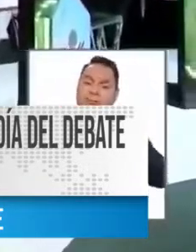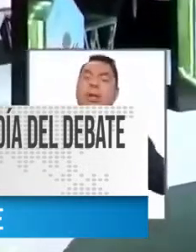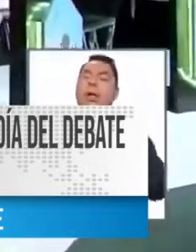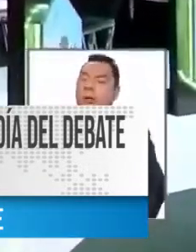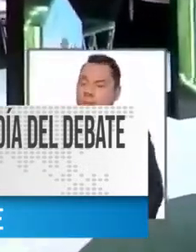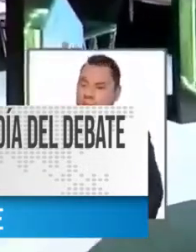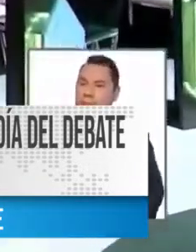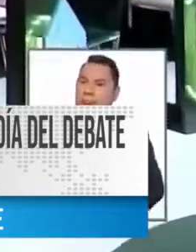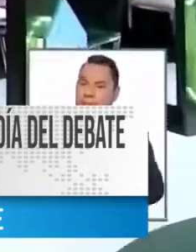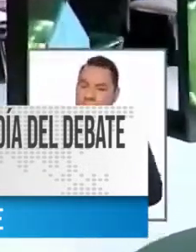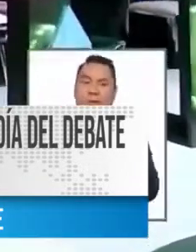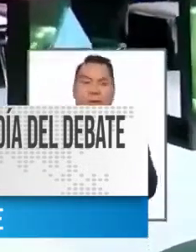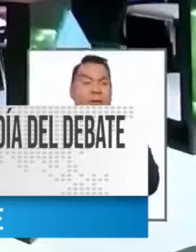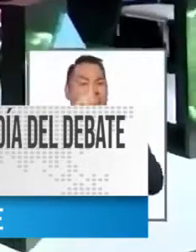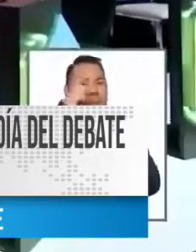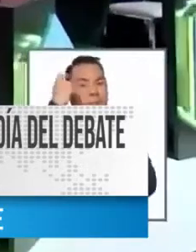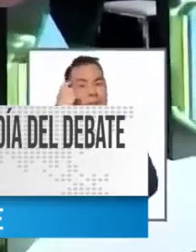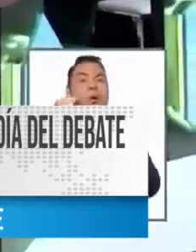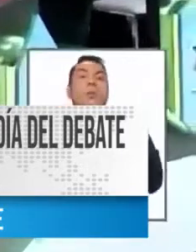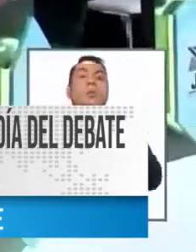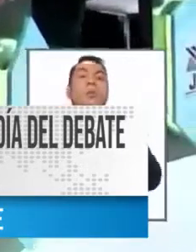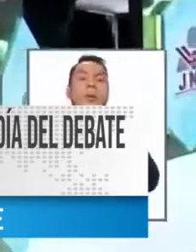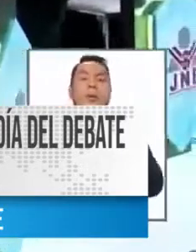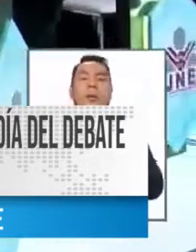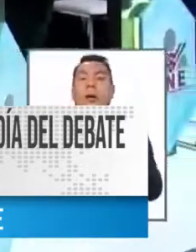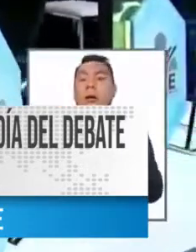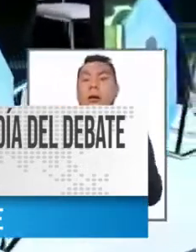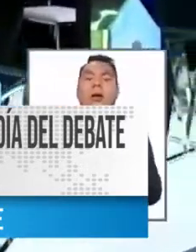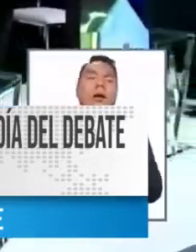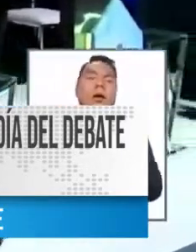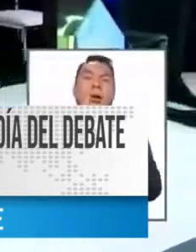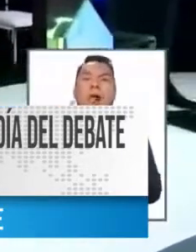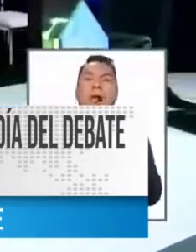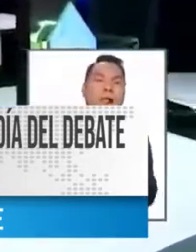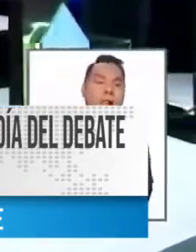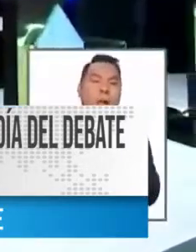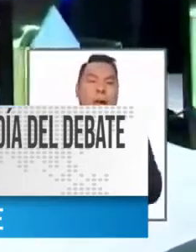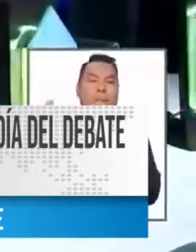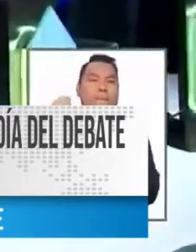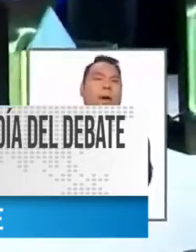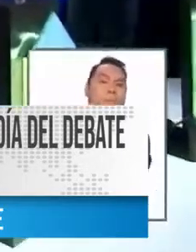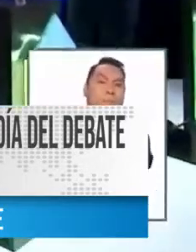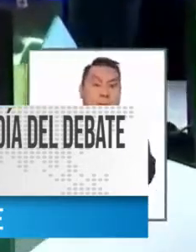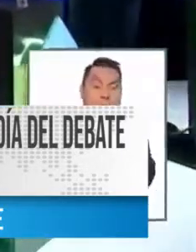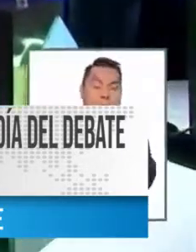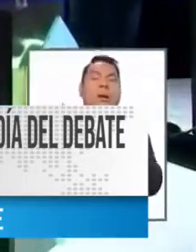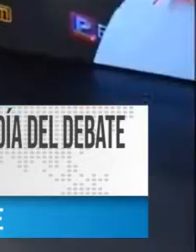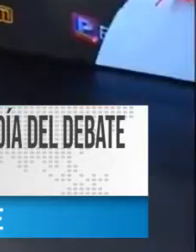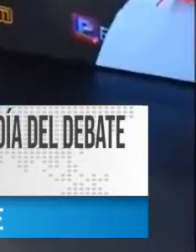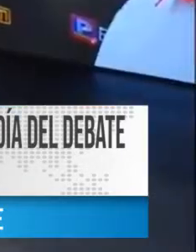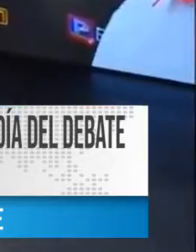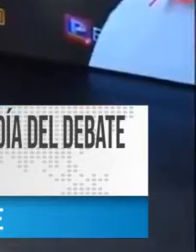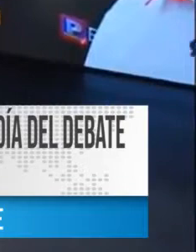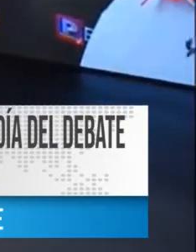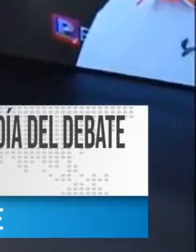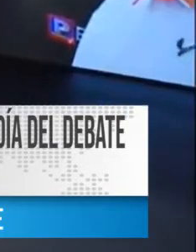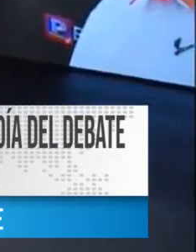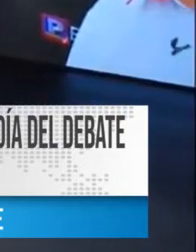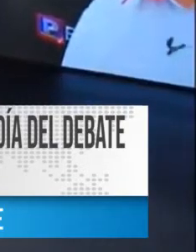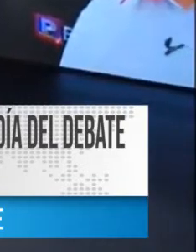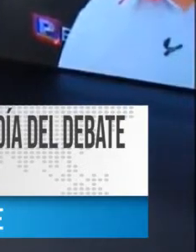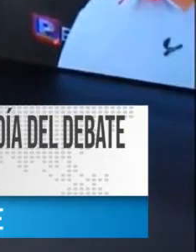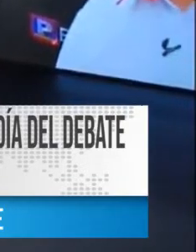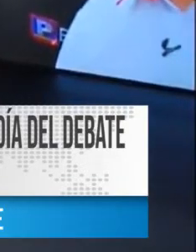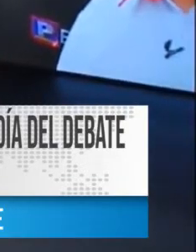ha publicado a nivel nacional su más reciente sondeo que representaría los resultados a tan solo 10 días de